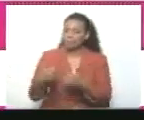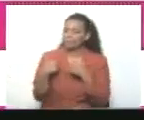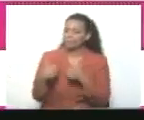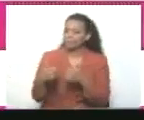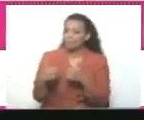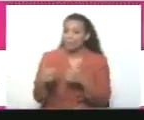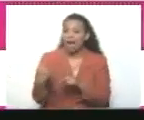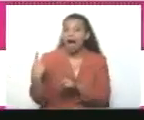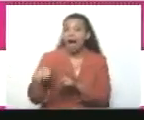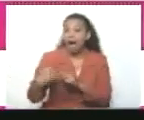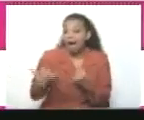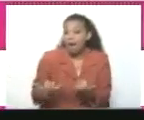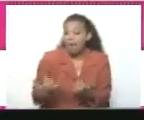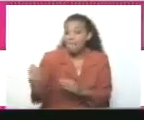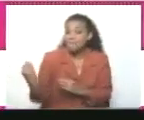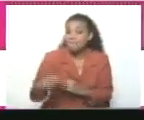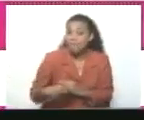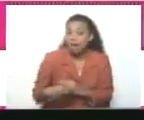Pero también,